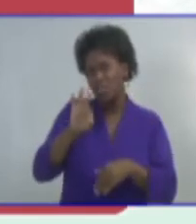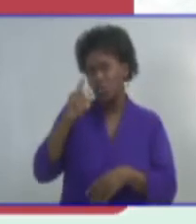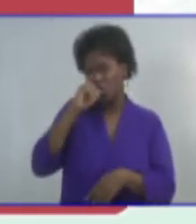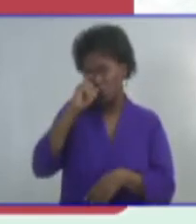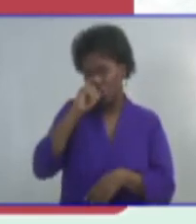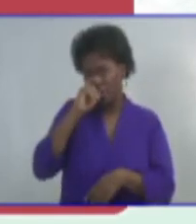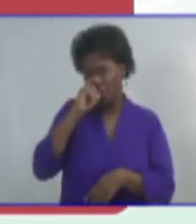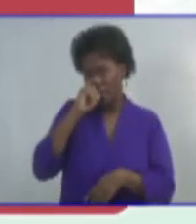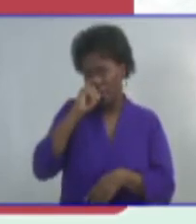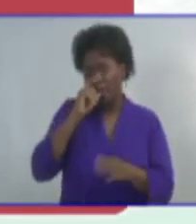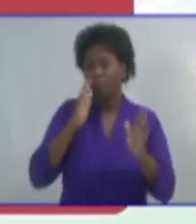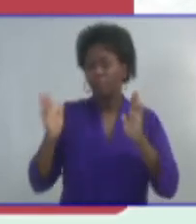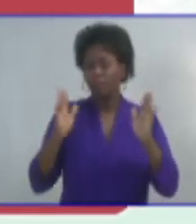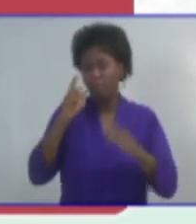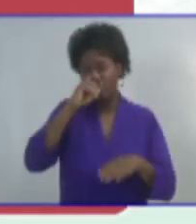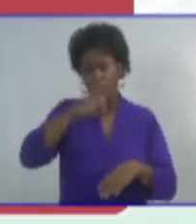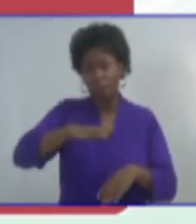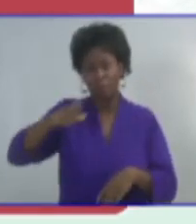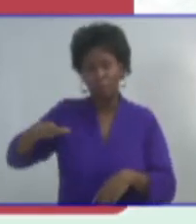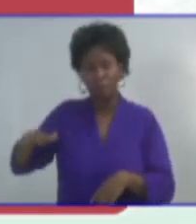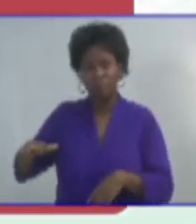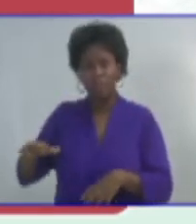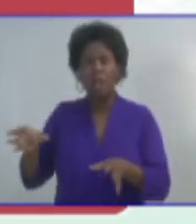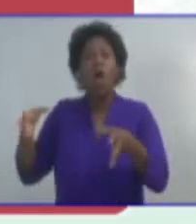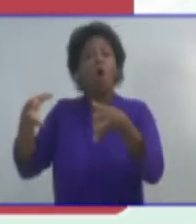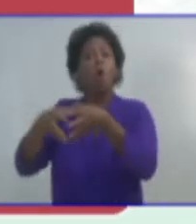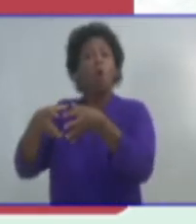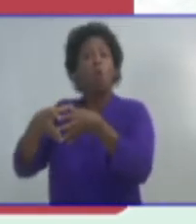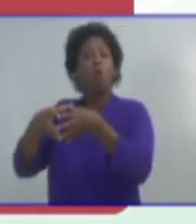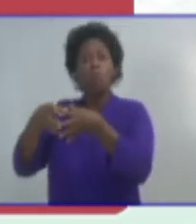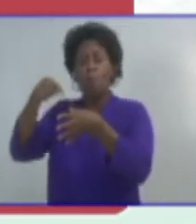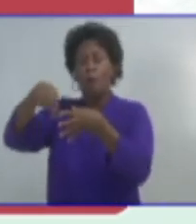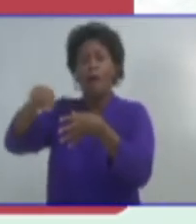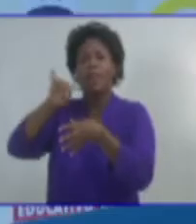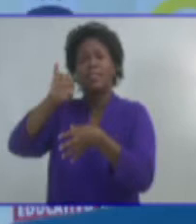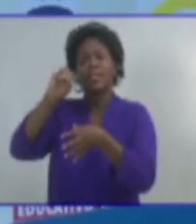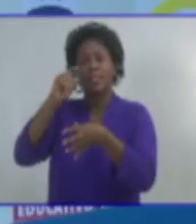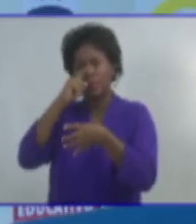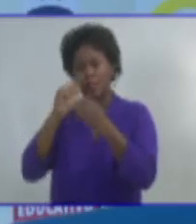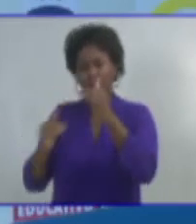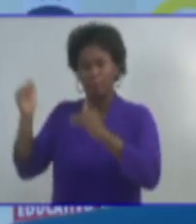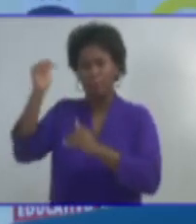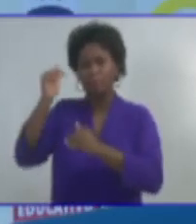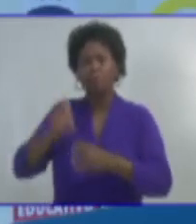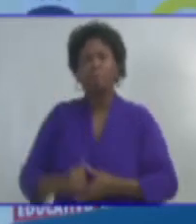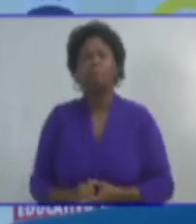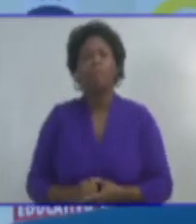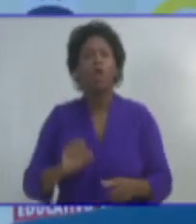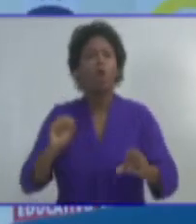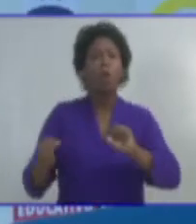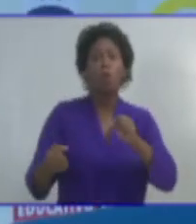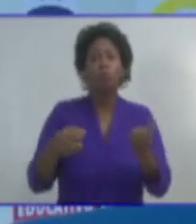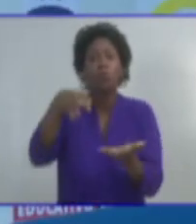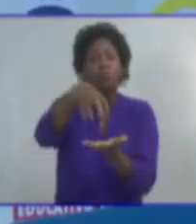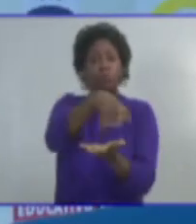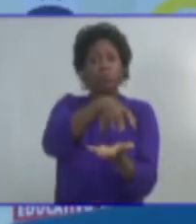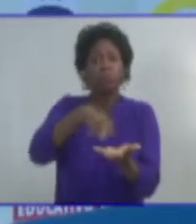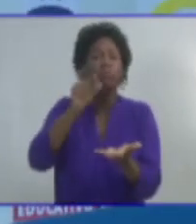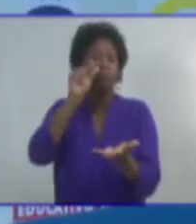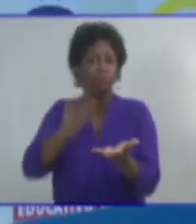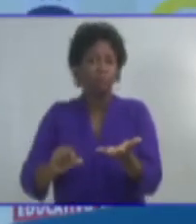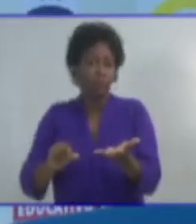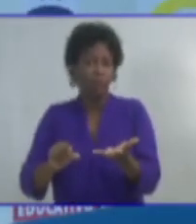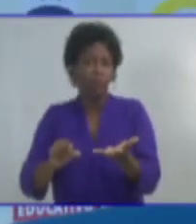20 años de edades pediátricas, seguido de los grupos de mayores de 60 años. En cuanto a los controles de foco y los pacientes que